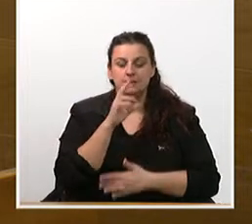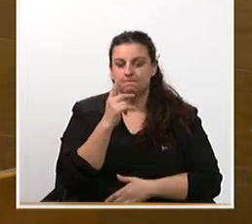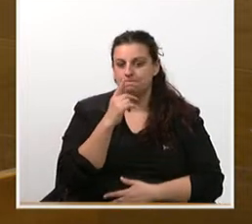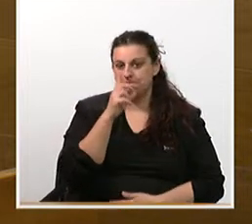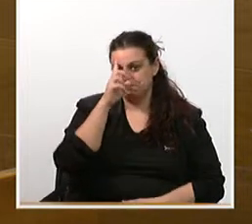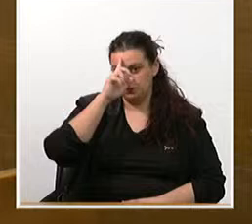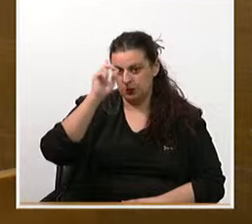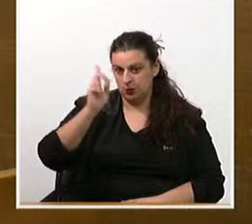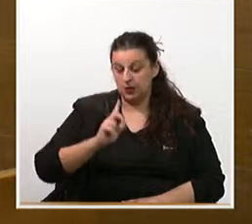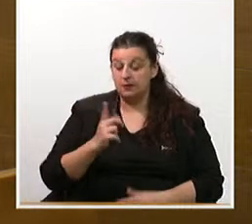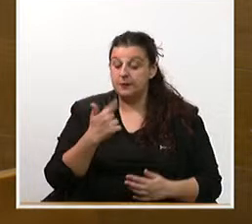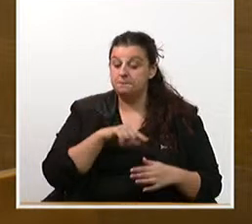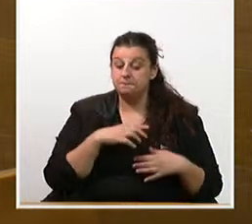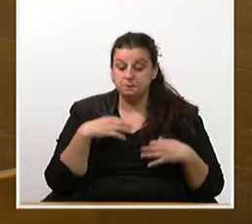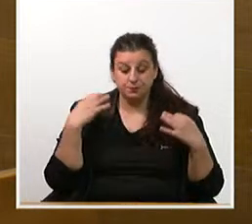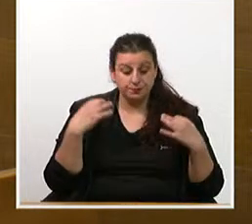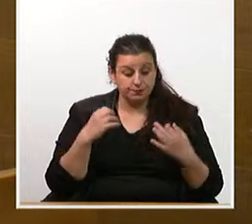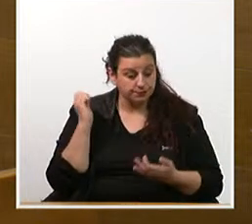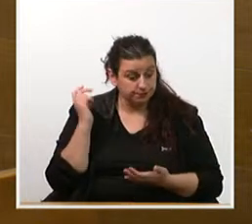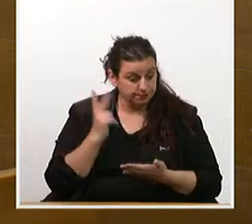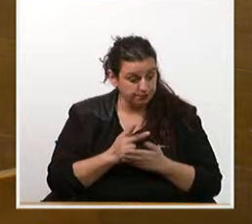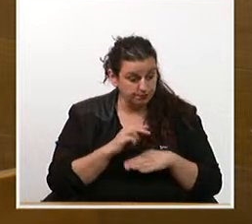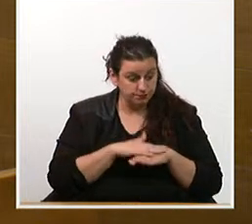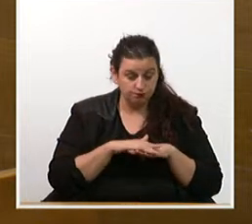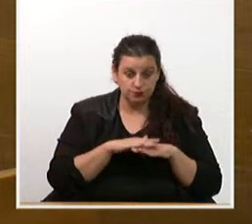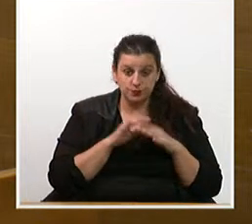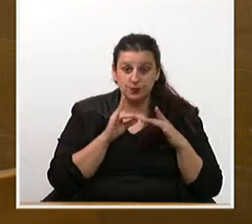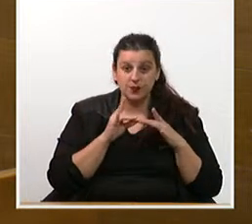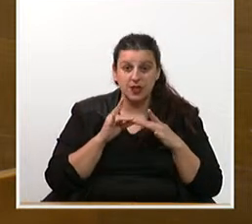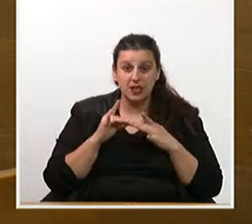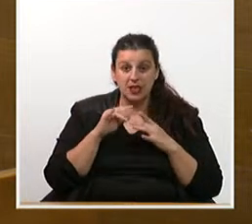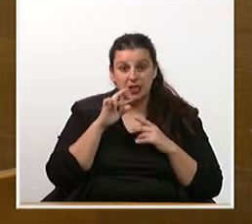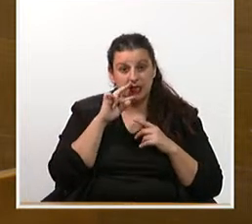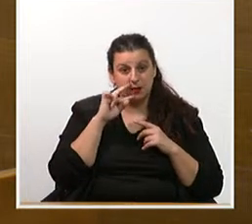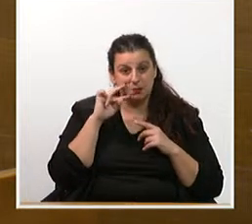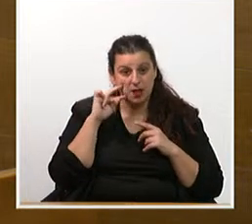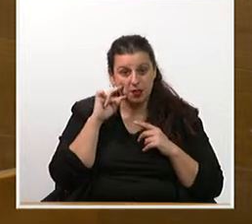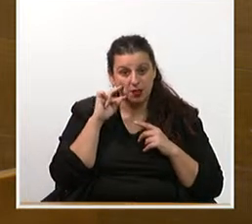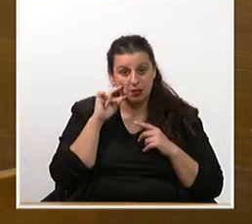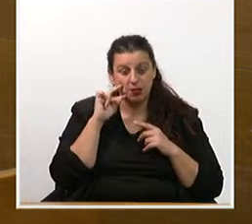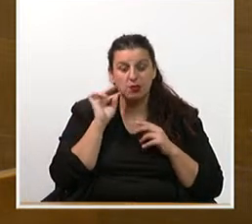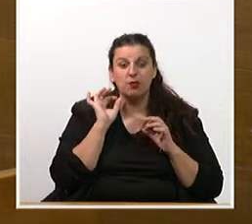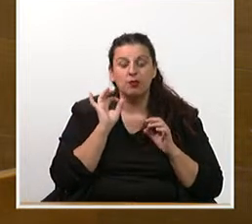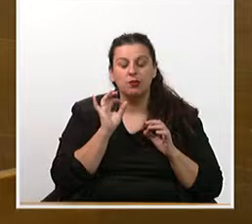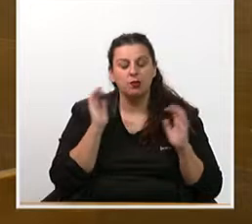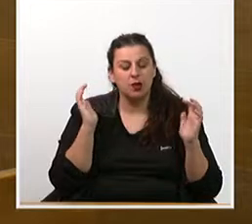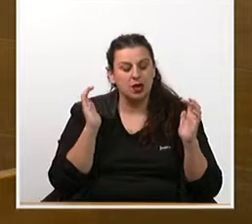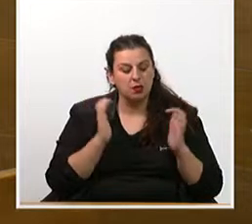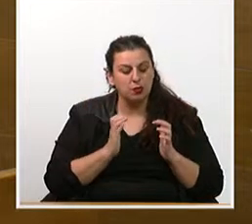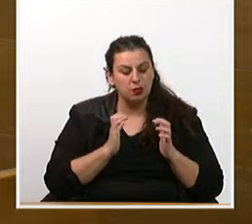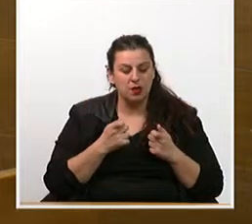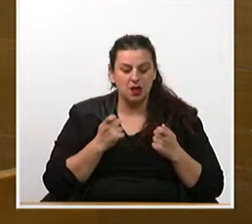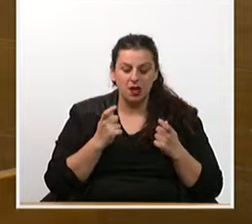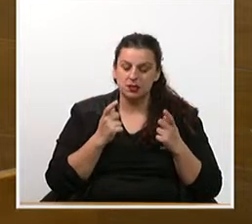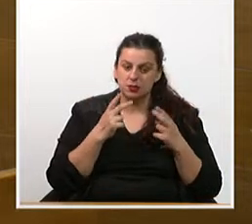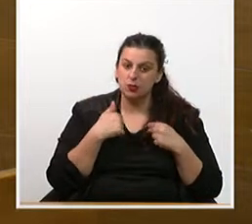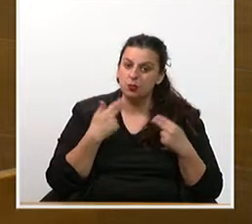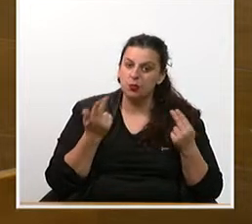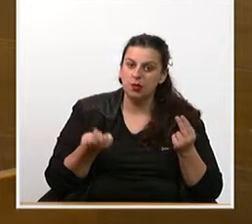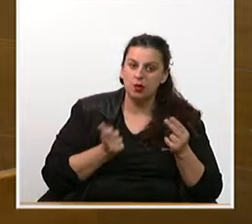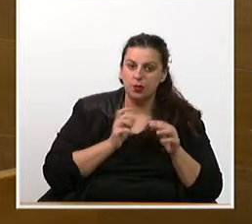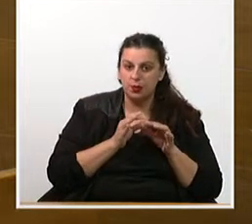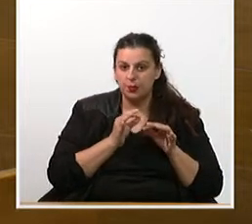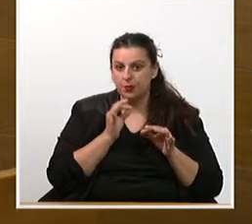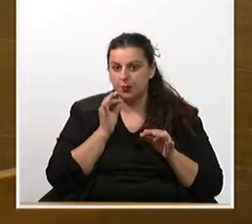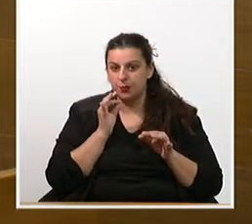estamos seguros que la apuesta firme del gobierno liderado por Don Carlos mazón de reducir y optimizar el gasto público junto a la implantación de